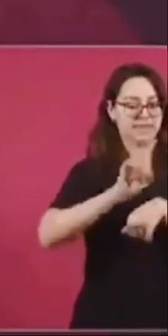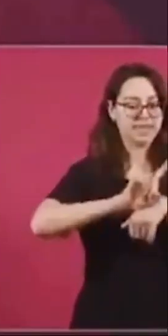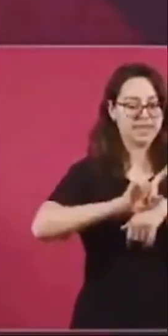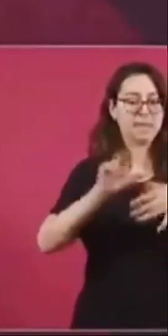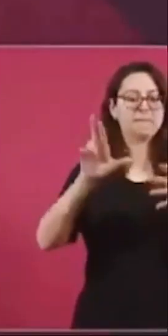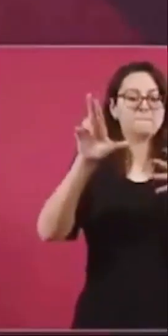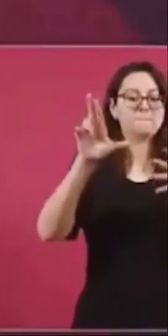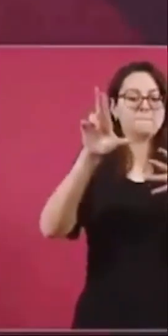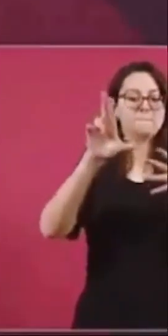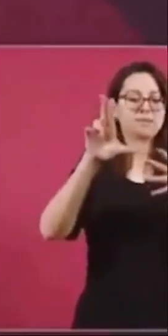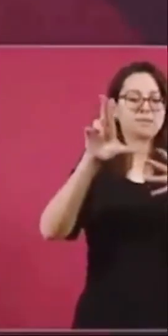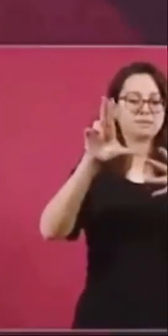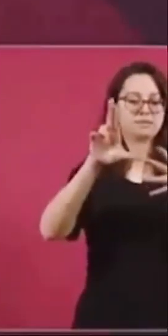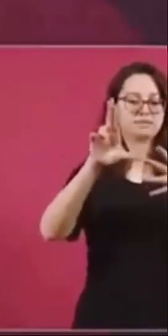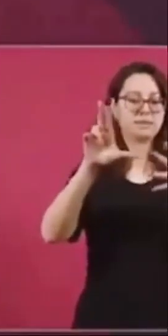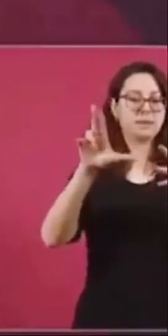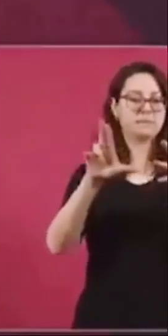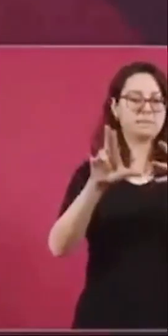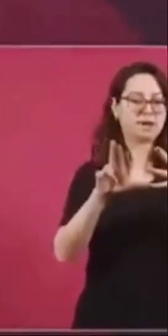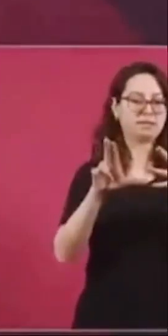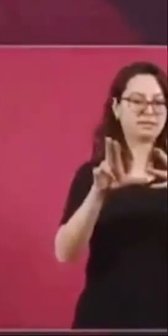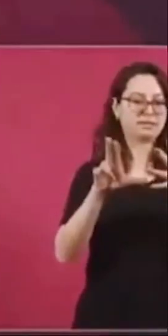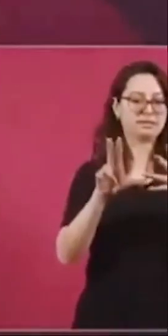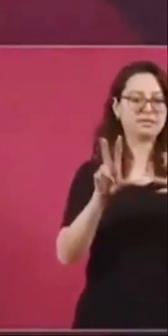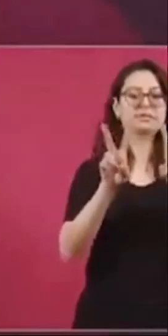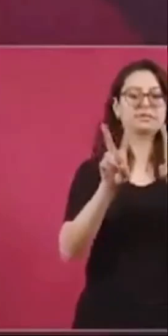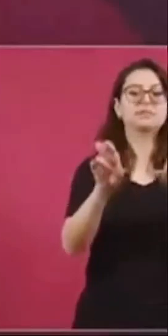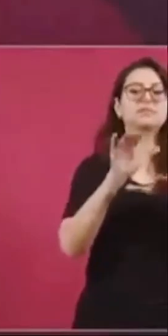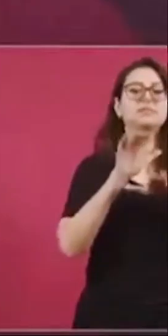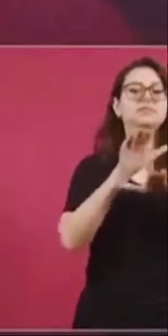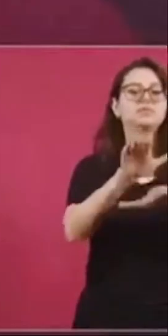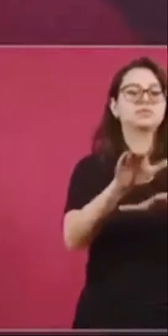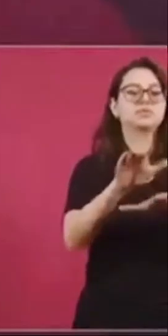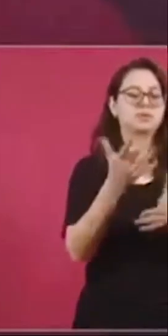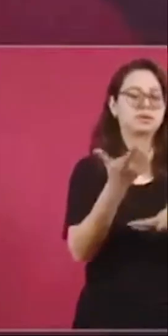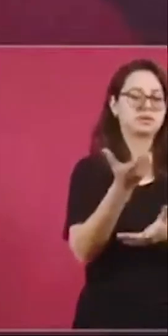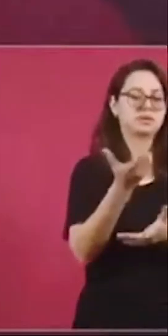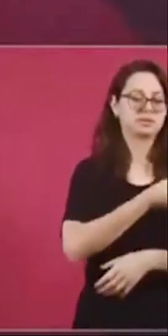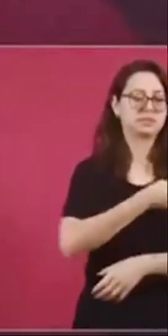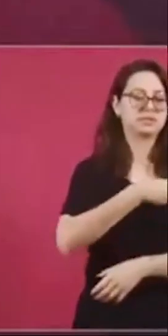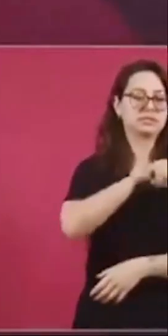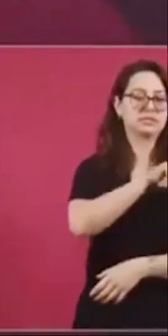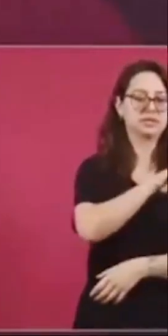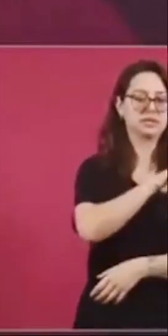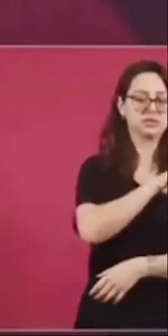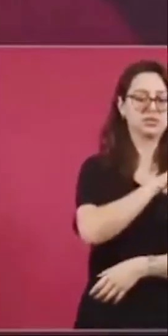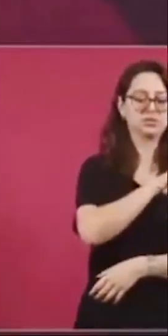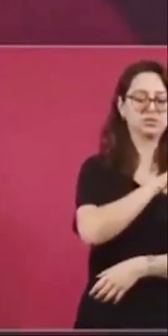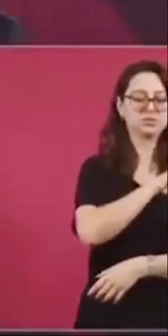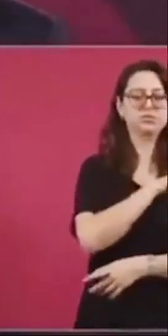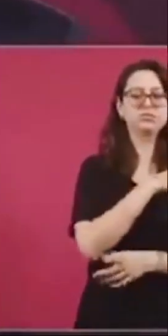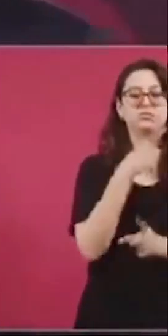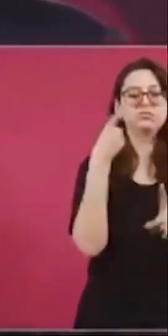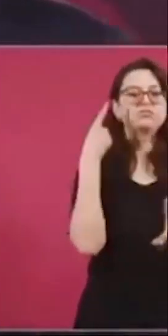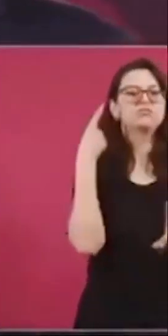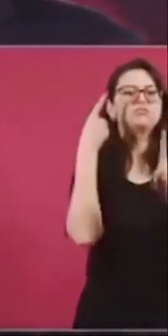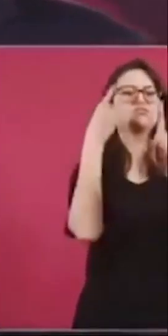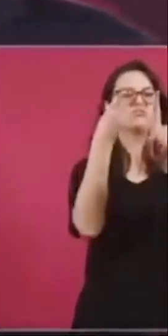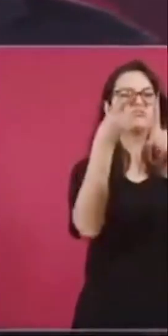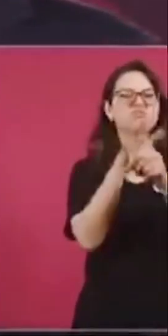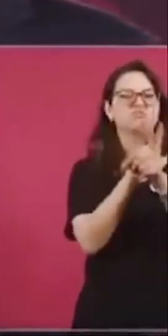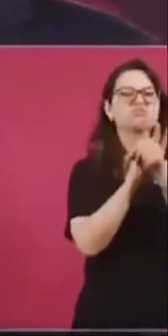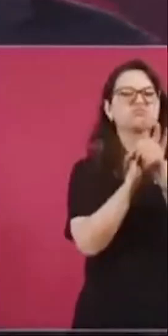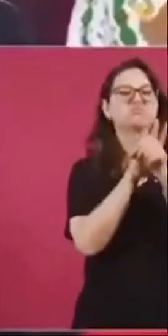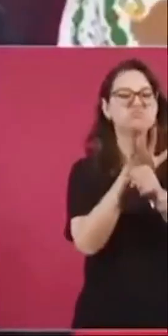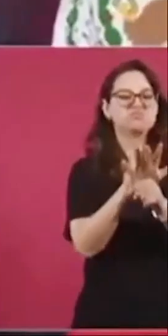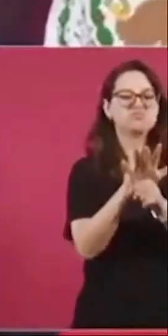las condiciones para ganar, para hacer una buena campaña. A mí no me queda la menor duda de que es una candidata que tiene mucho más